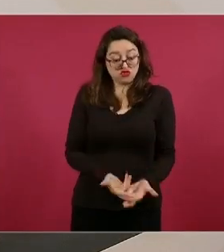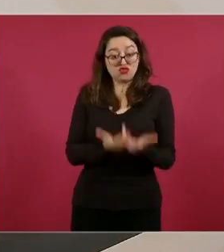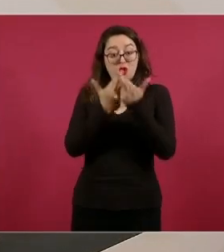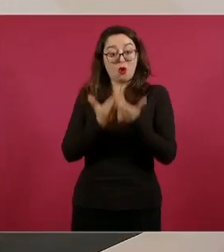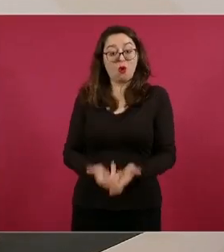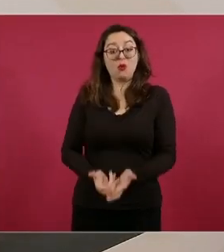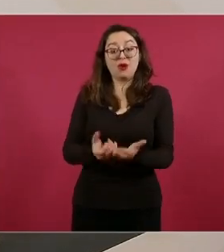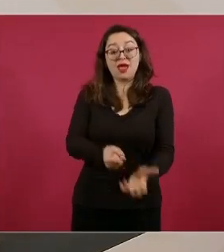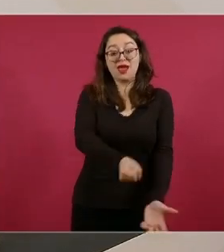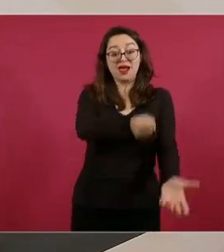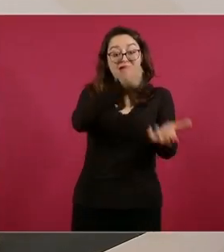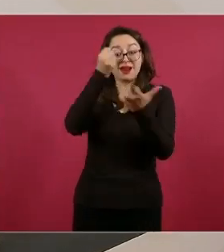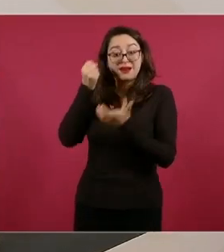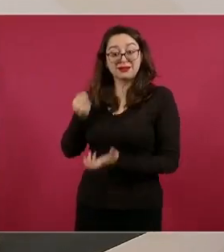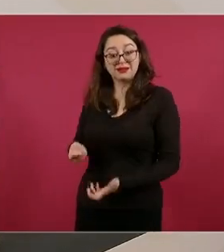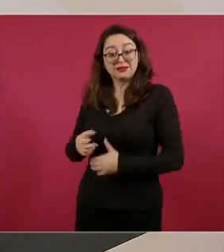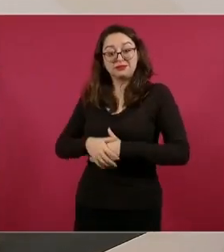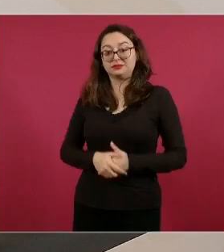El actual aeropuerto,